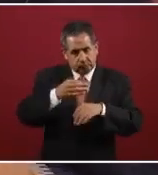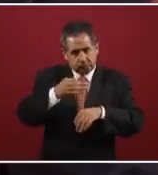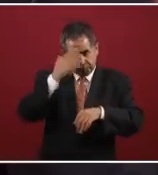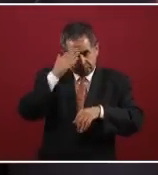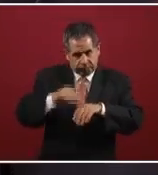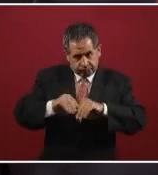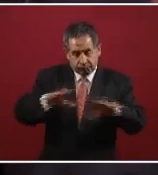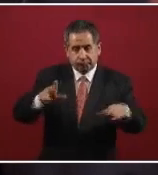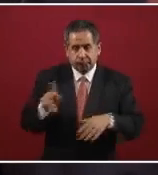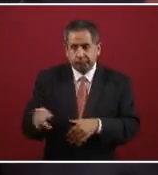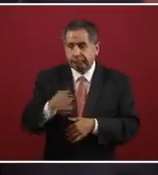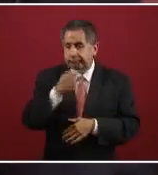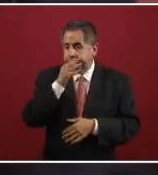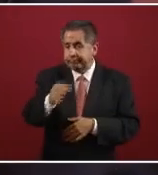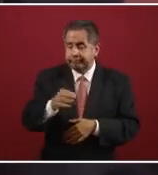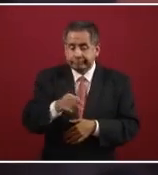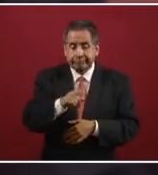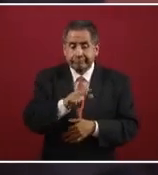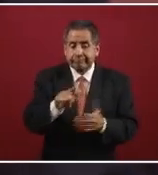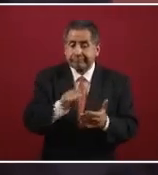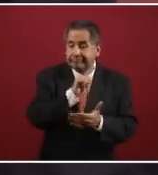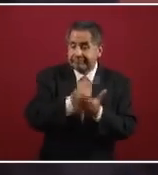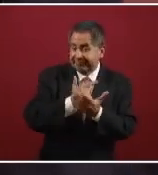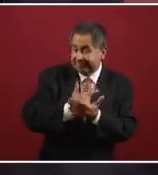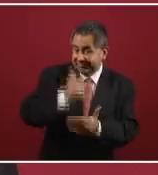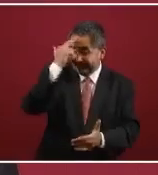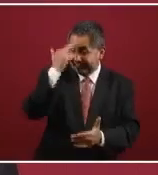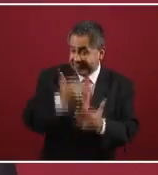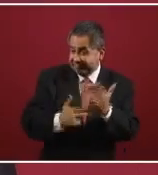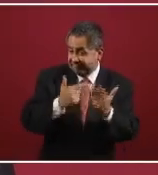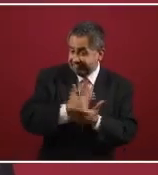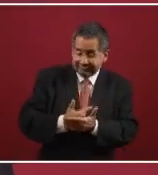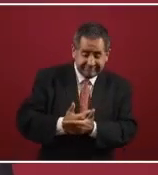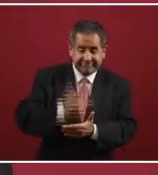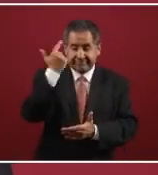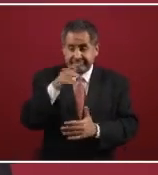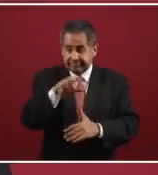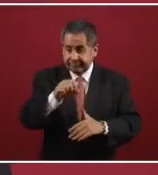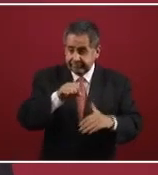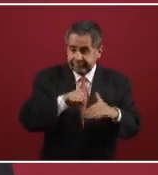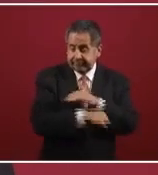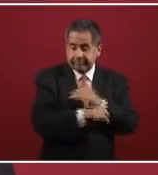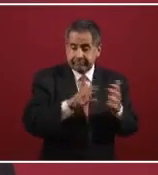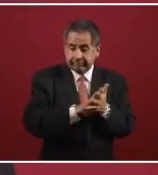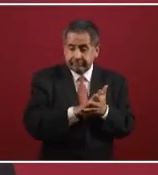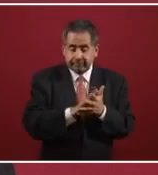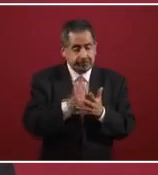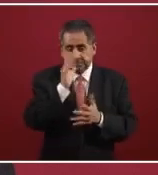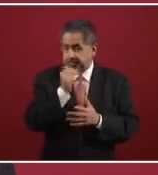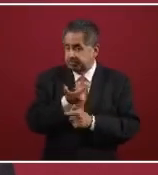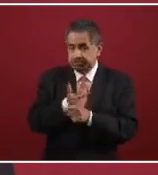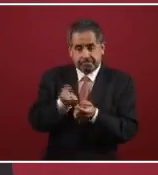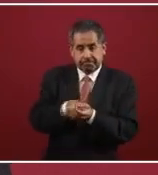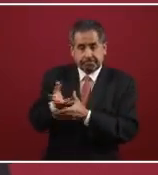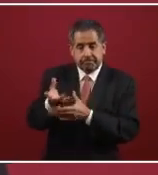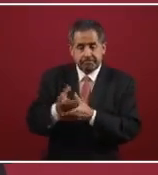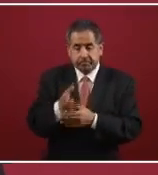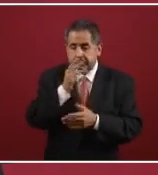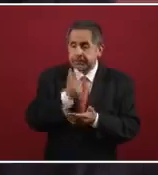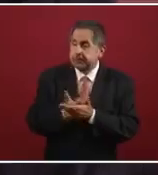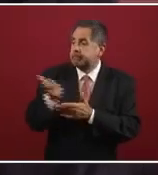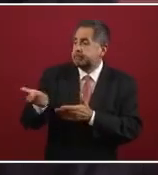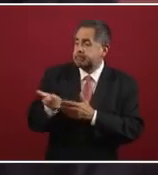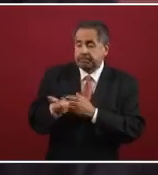todos los pueblos que se sepa que es delito grave y que no se alcanza a